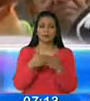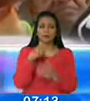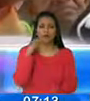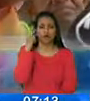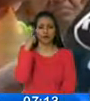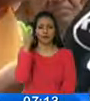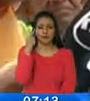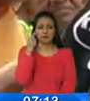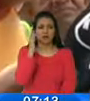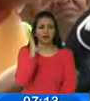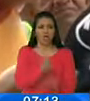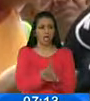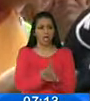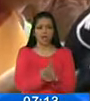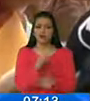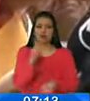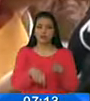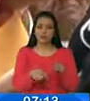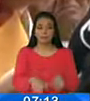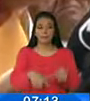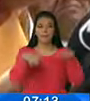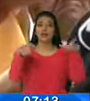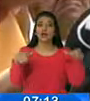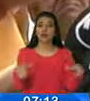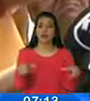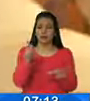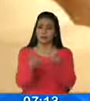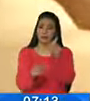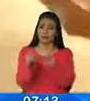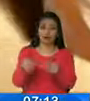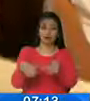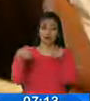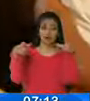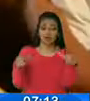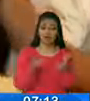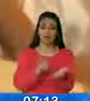oponerse a la voluntad mayoritaria del pueblo ecuatoriano. Informó Jorge.